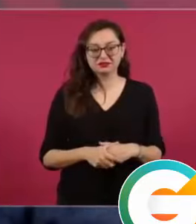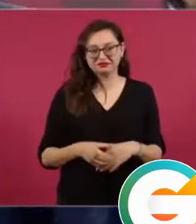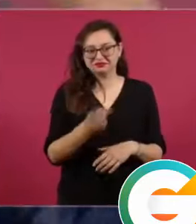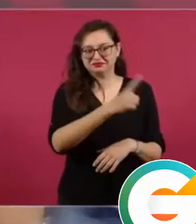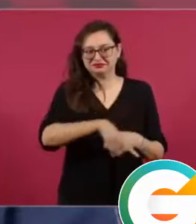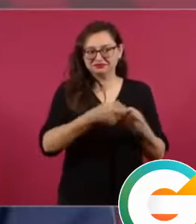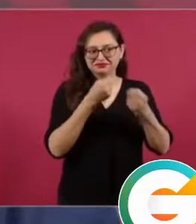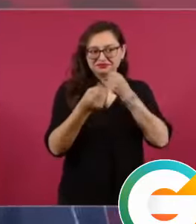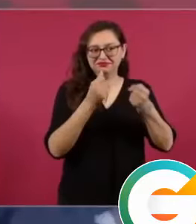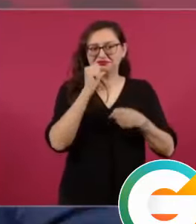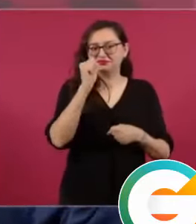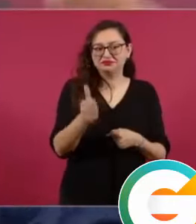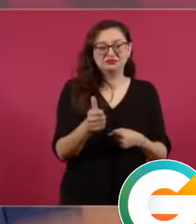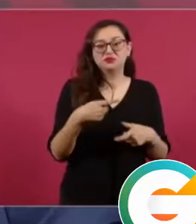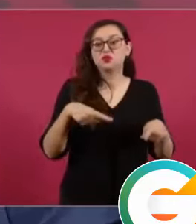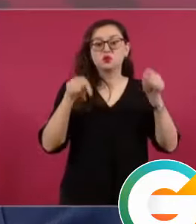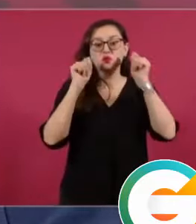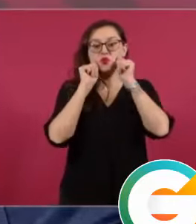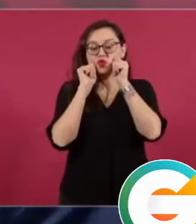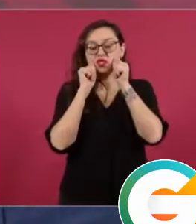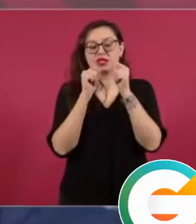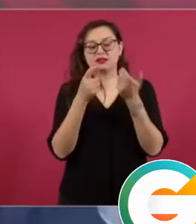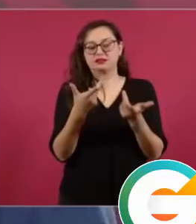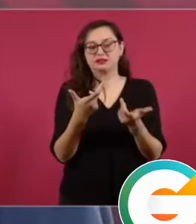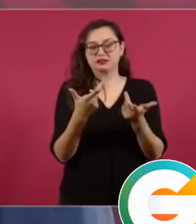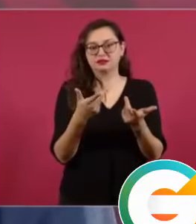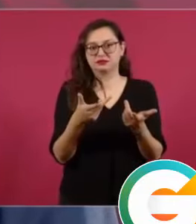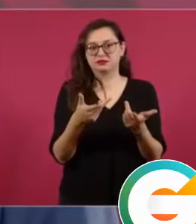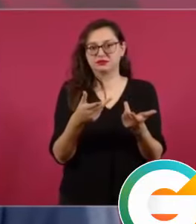¿Para qué? Para chantajear al gobierno